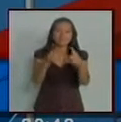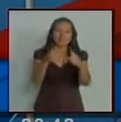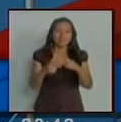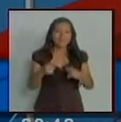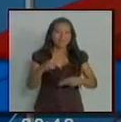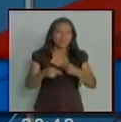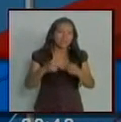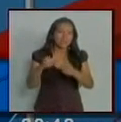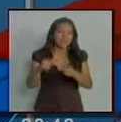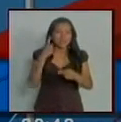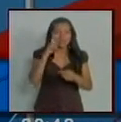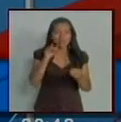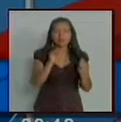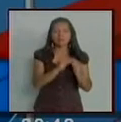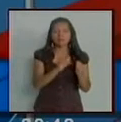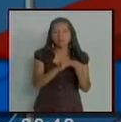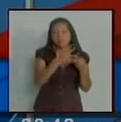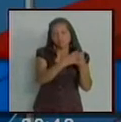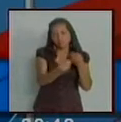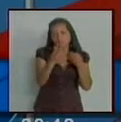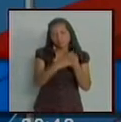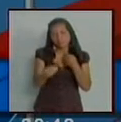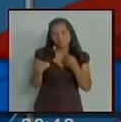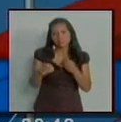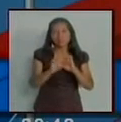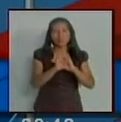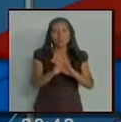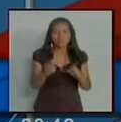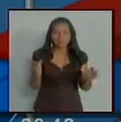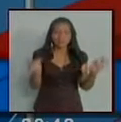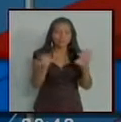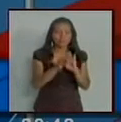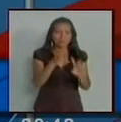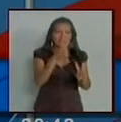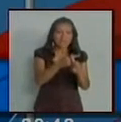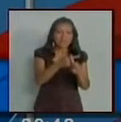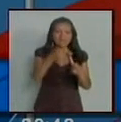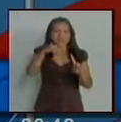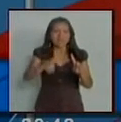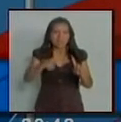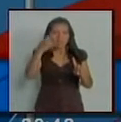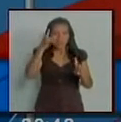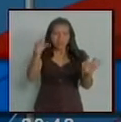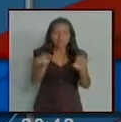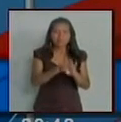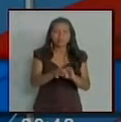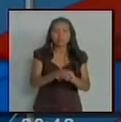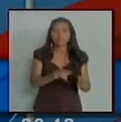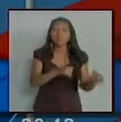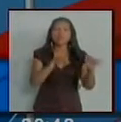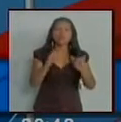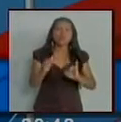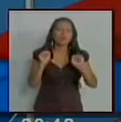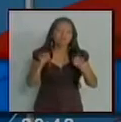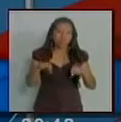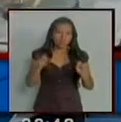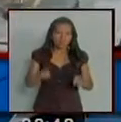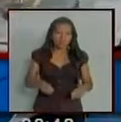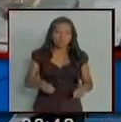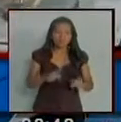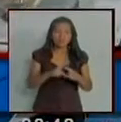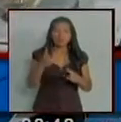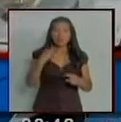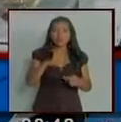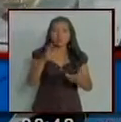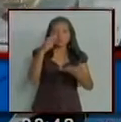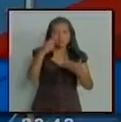ya sean dominantes, recesivos o ligados al X, la hipoacusia. Entonces, son un montón de enfermedades. Ya, y es muy frecuente, nosotros hacemos